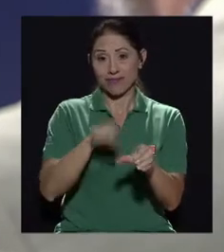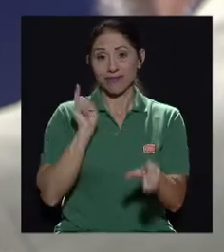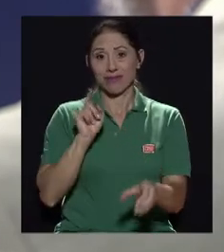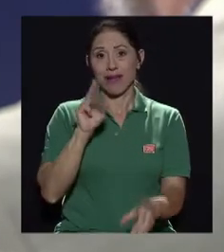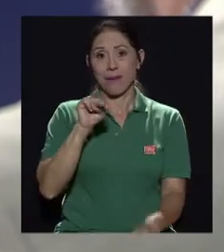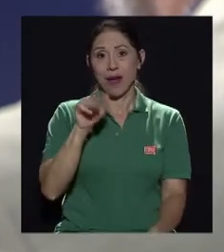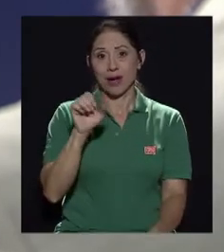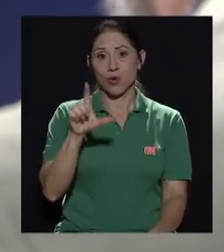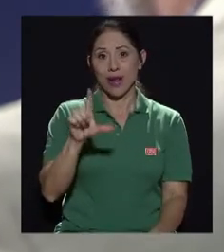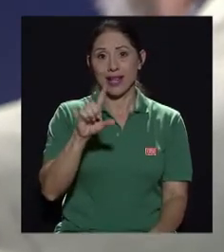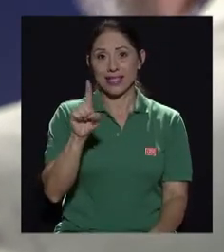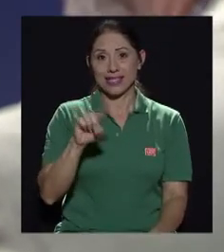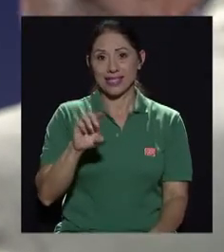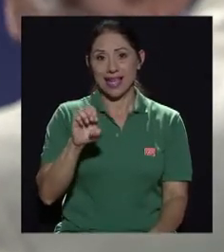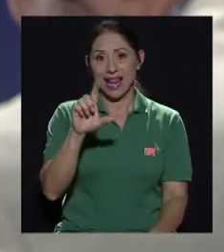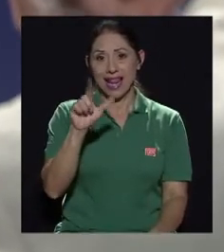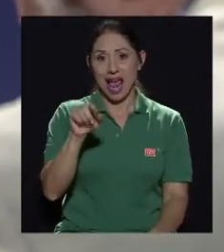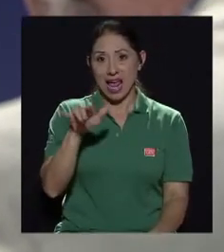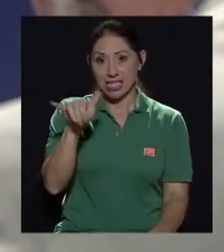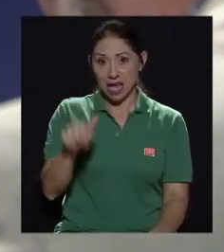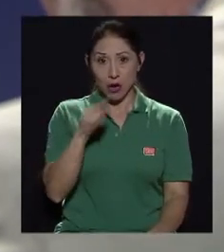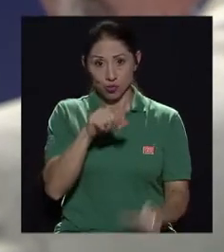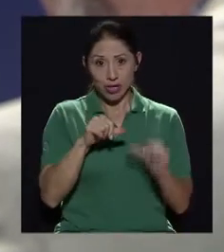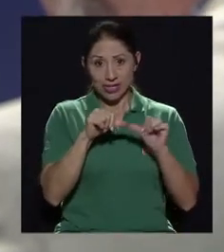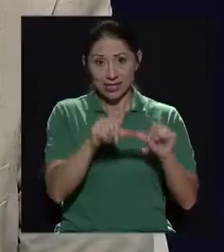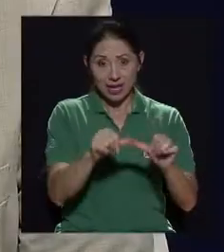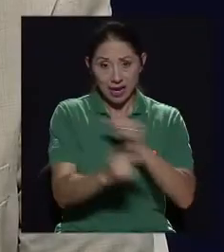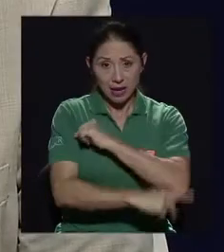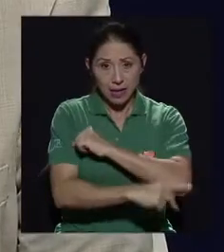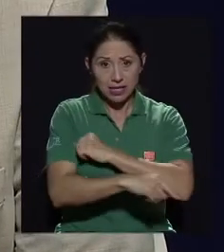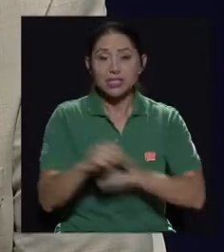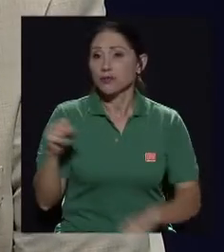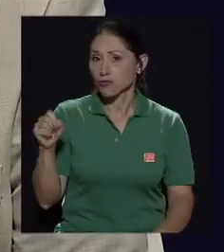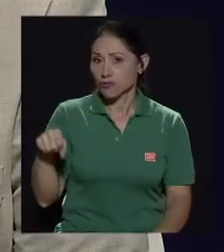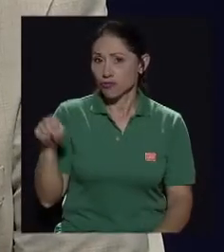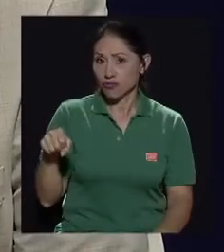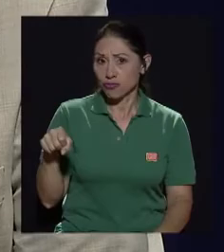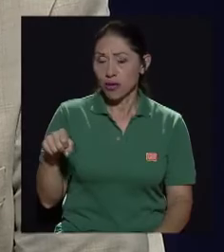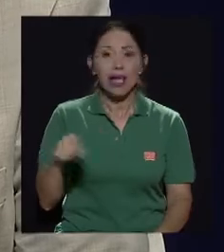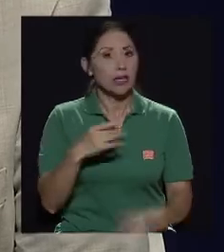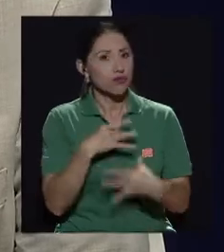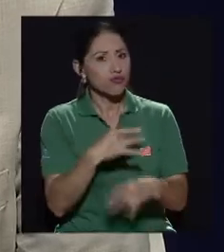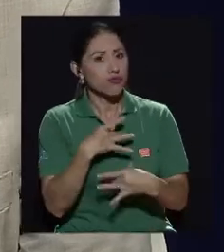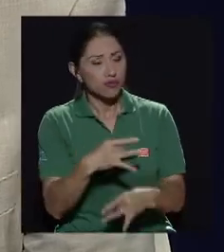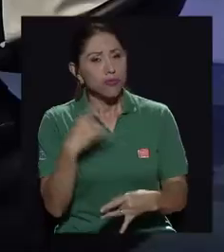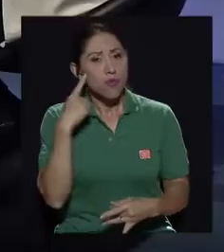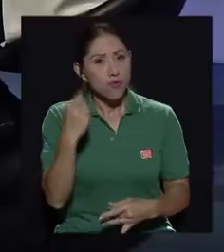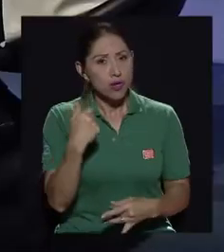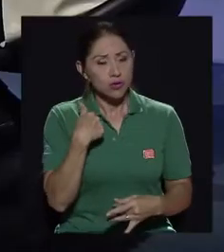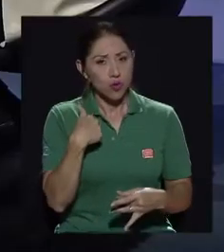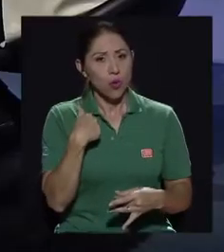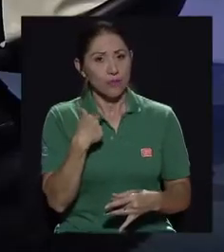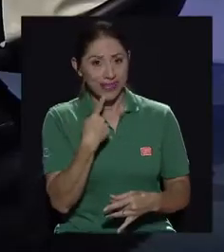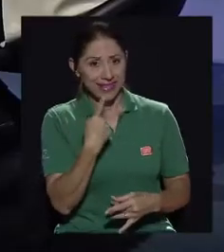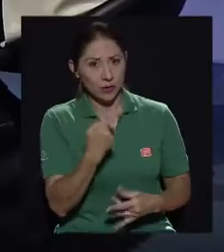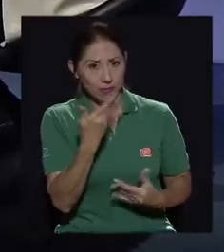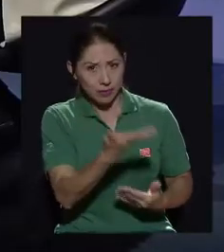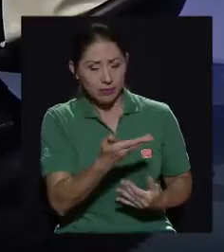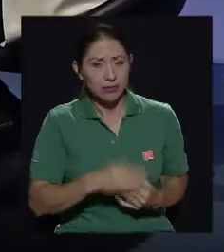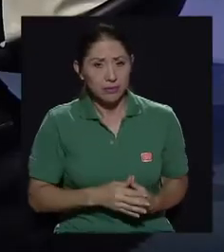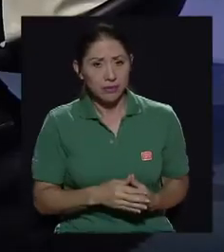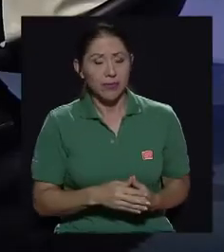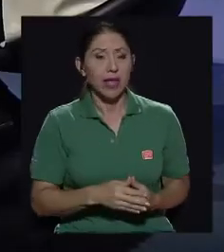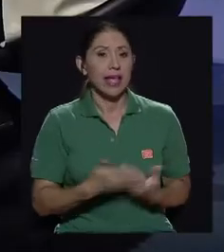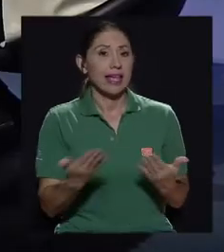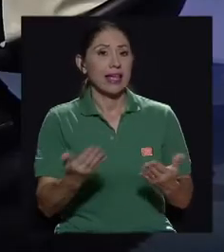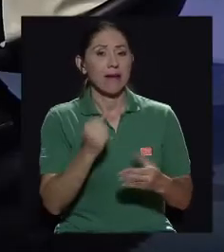usted sigue en el país después si cuando sí pero eso es muy interesante porque yo le comentaba ahora